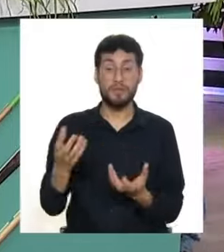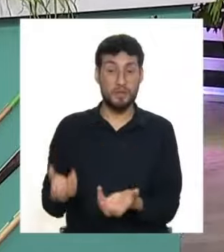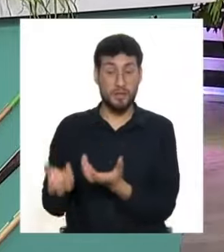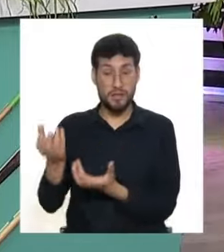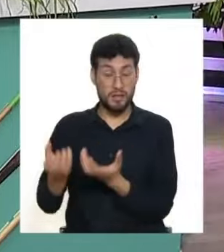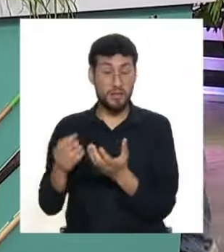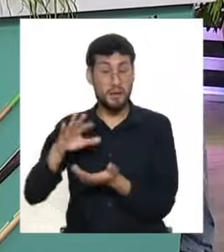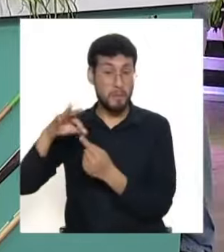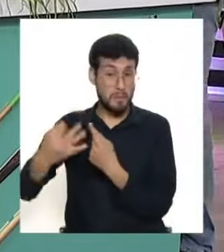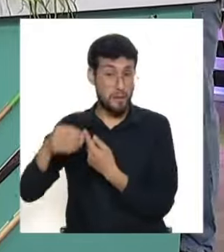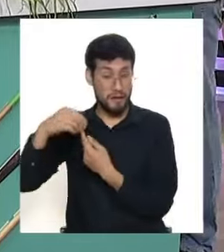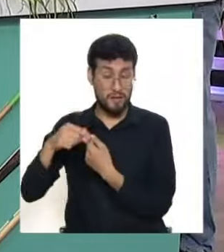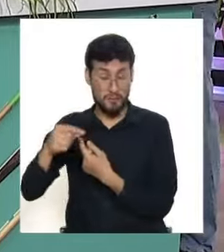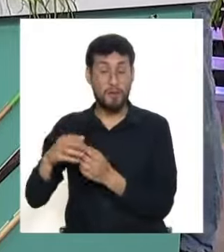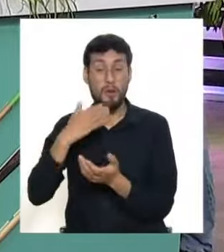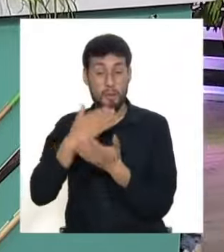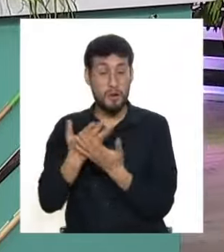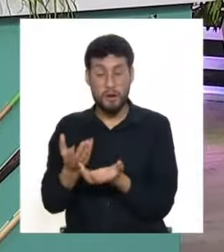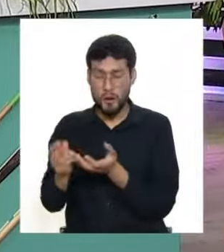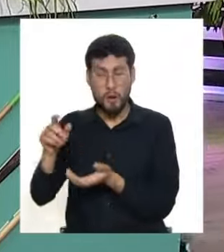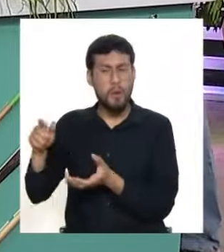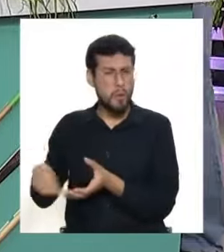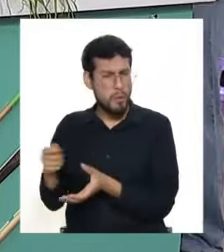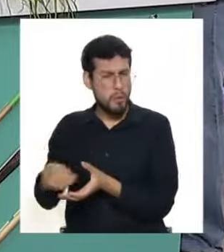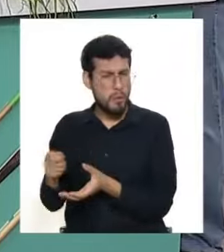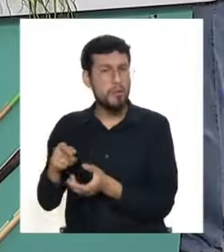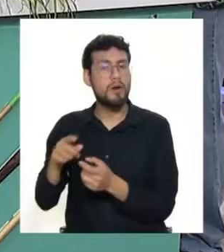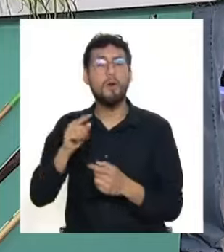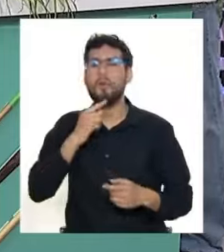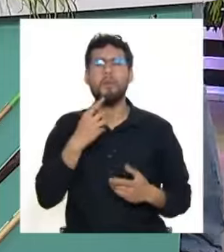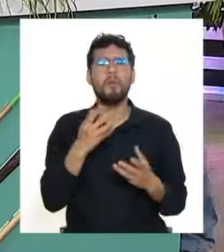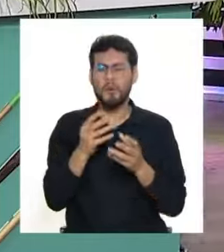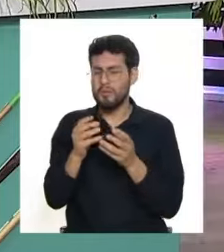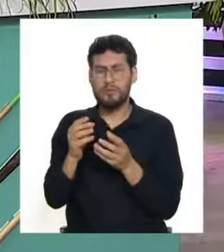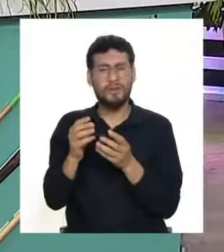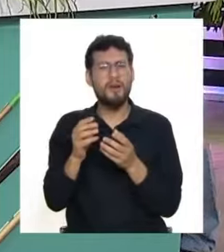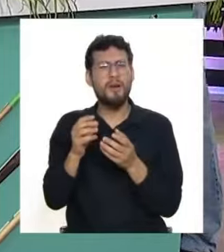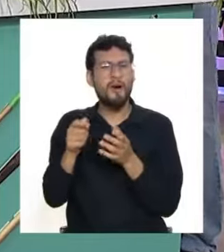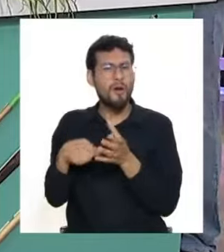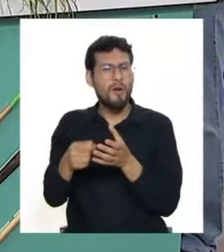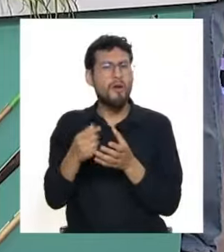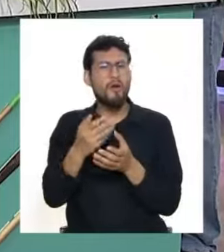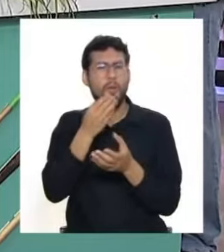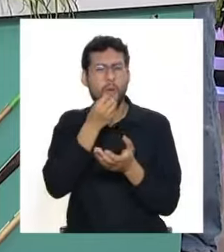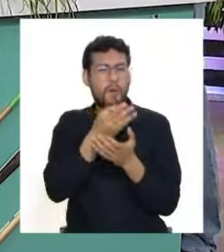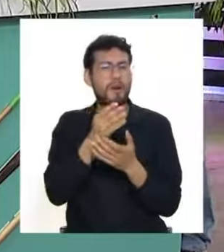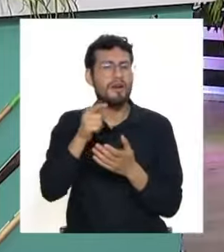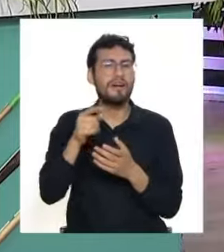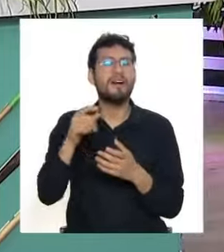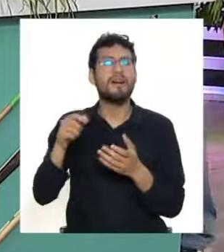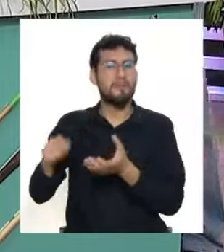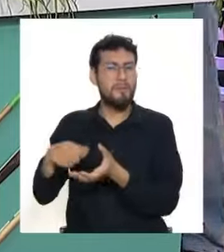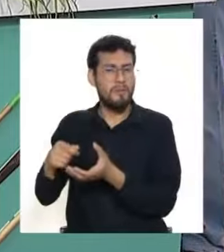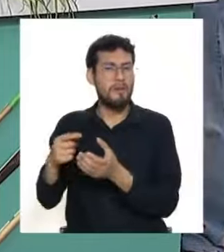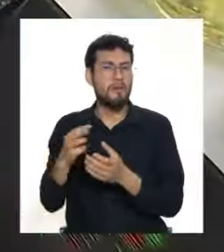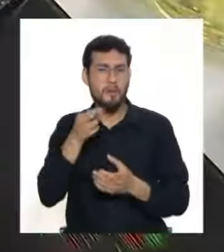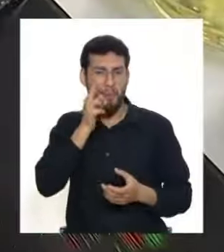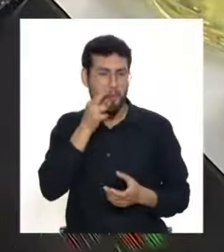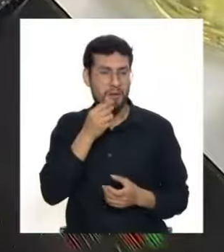y después como lo bates un poquito y ese es un refresco delicioso hecho a base de plátano maduro. ¡Ah, sí! ¡Chapo! ¡Qué